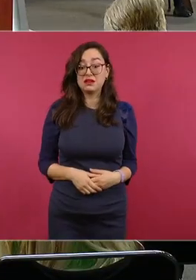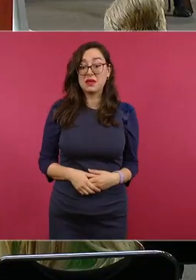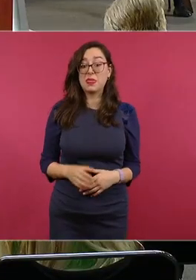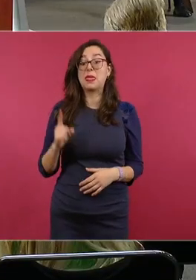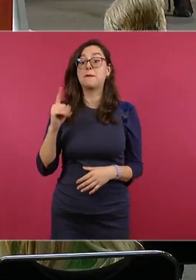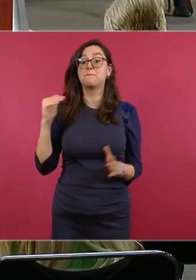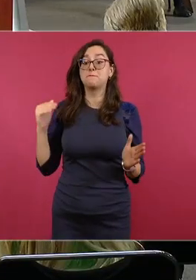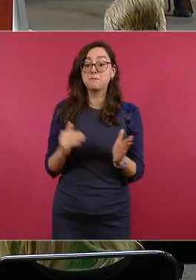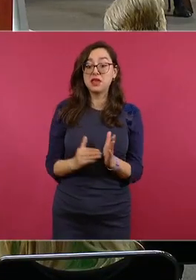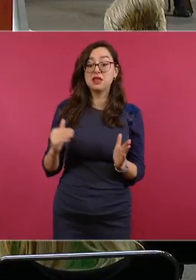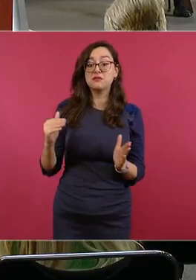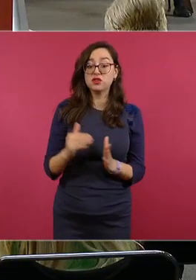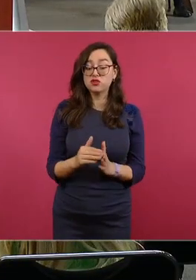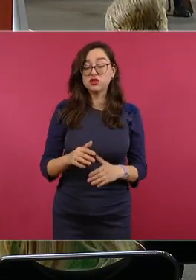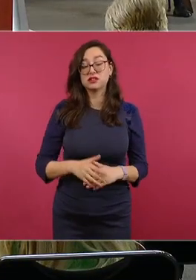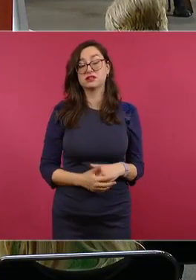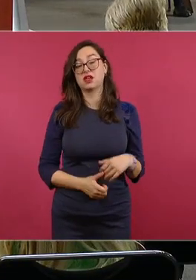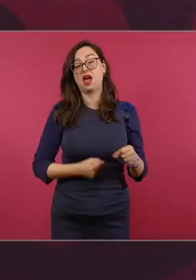1,000 millones.